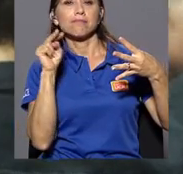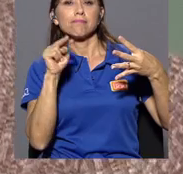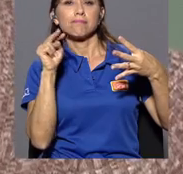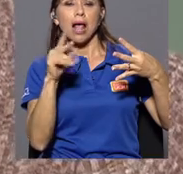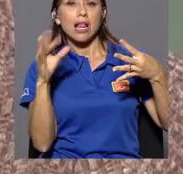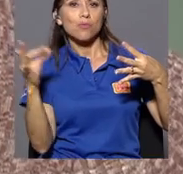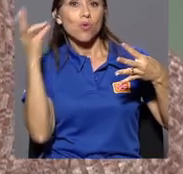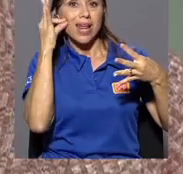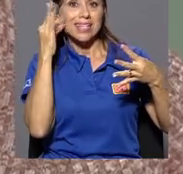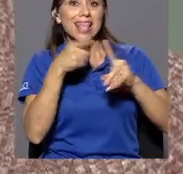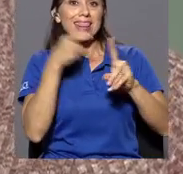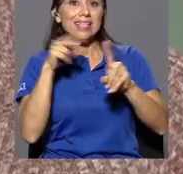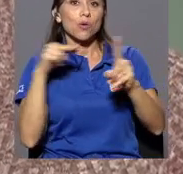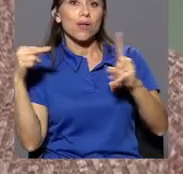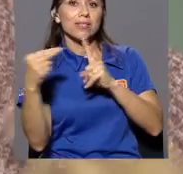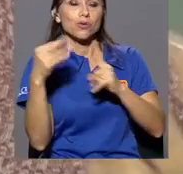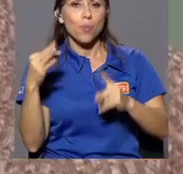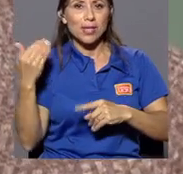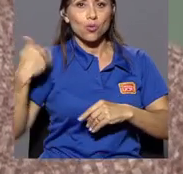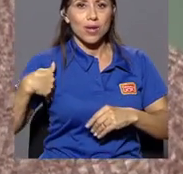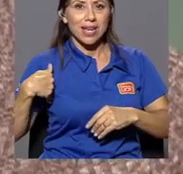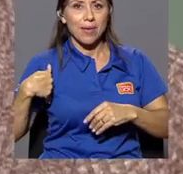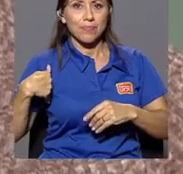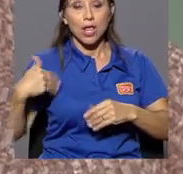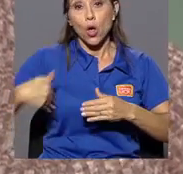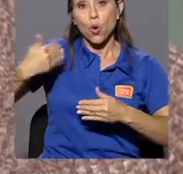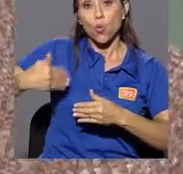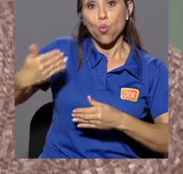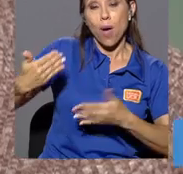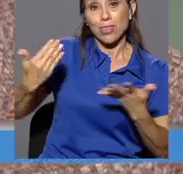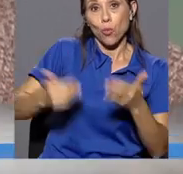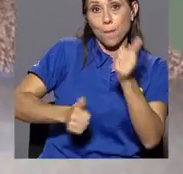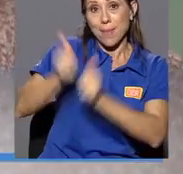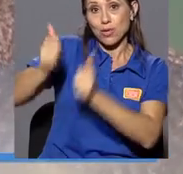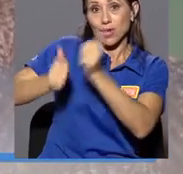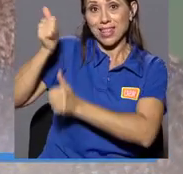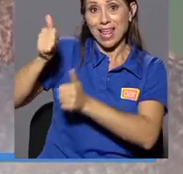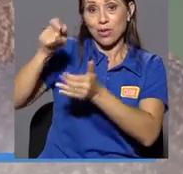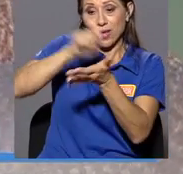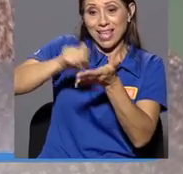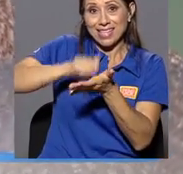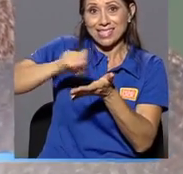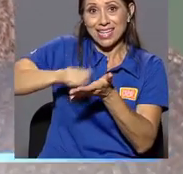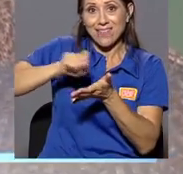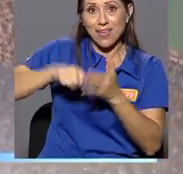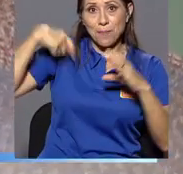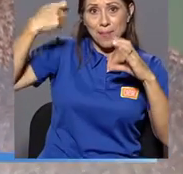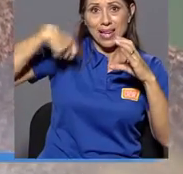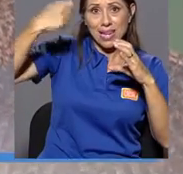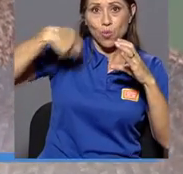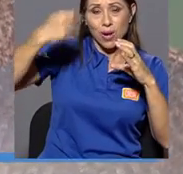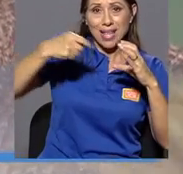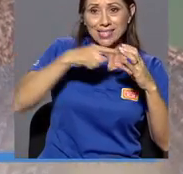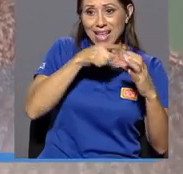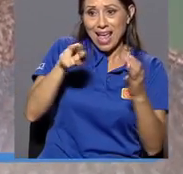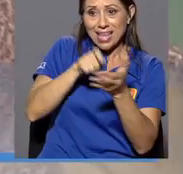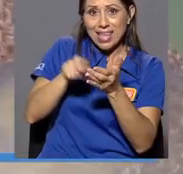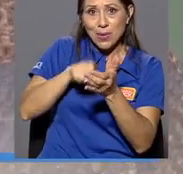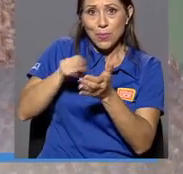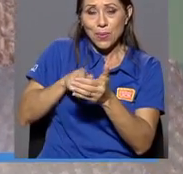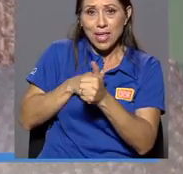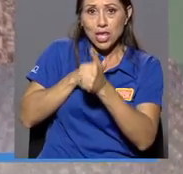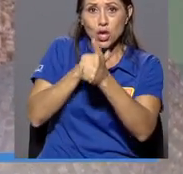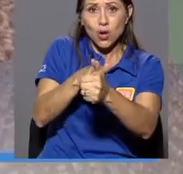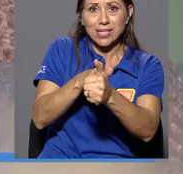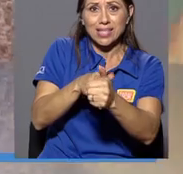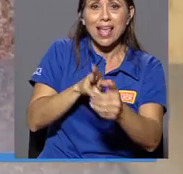una visión masculina, es decir, cuando son los guionistas quienes mayoritariamente escriben las películas, en realidad estamos viendo personajes